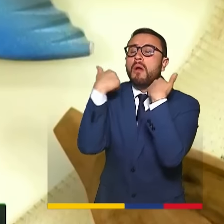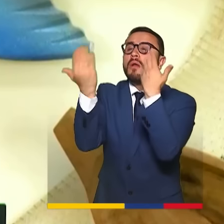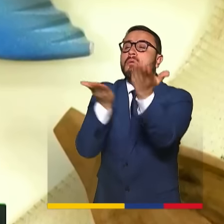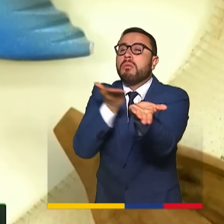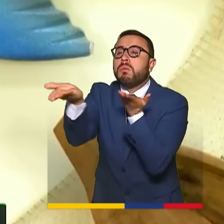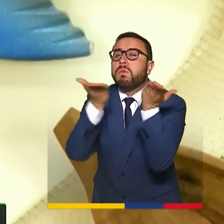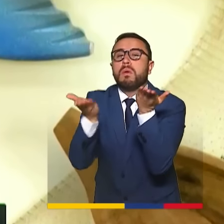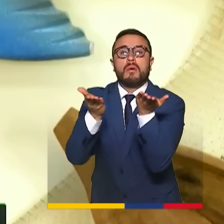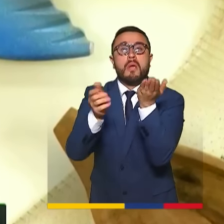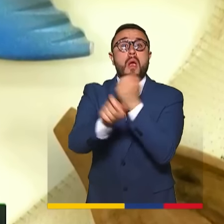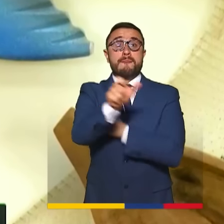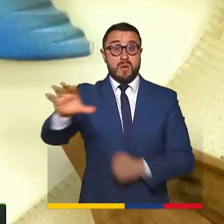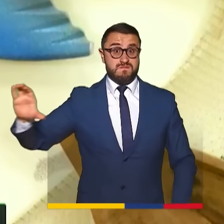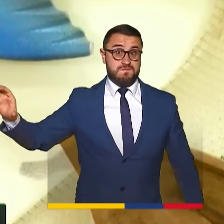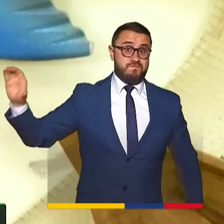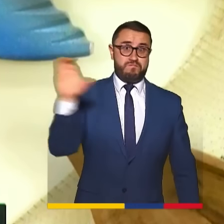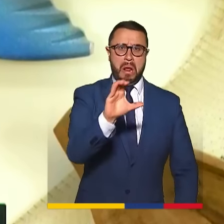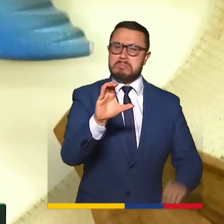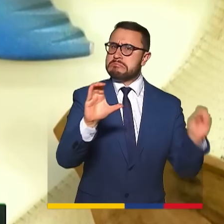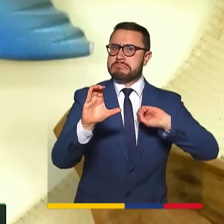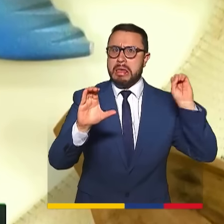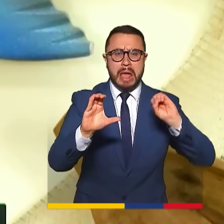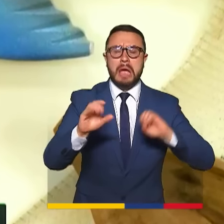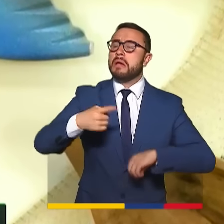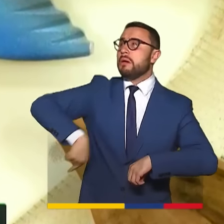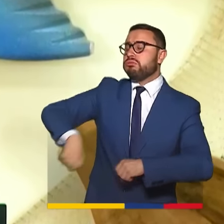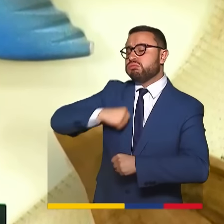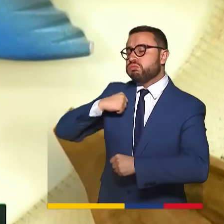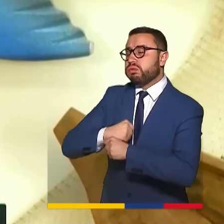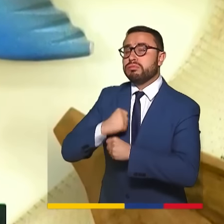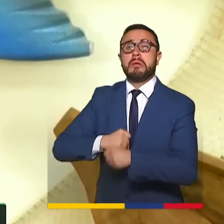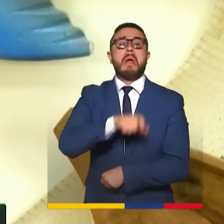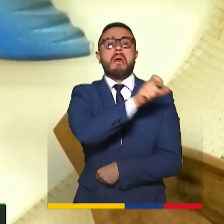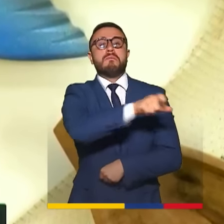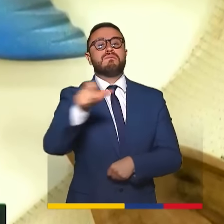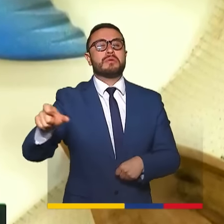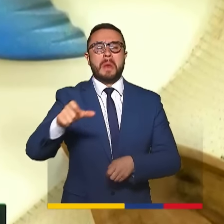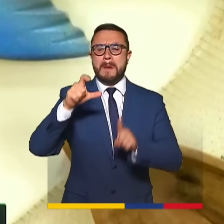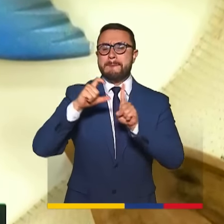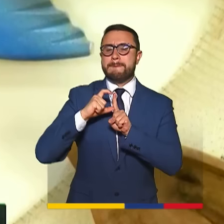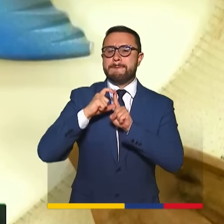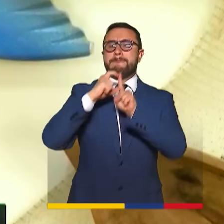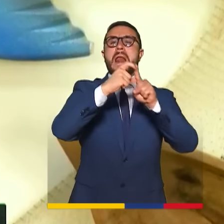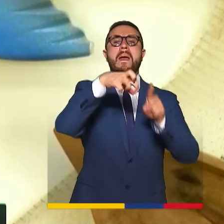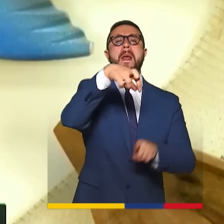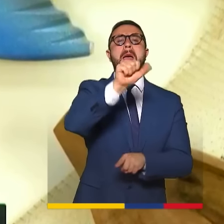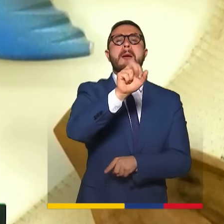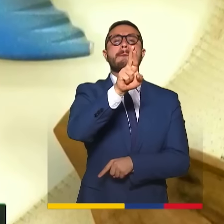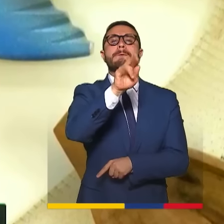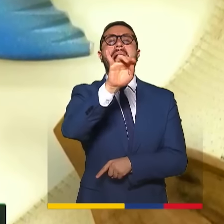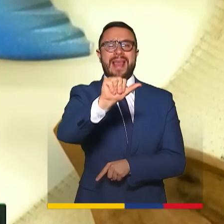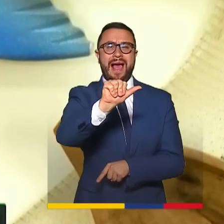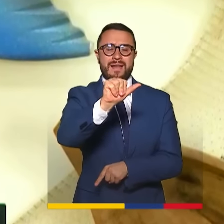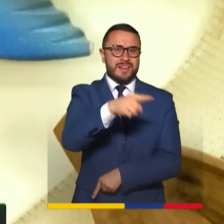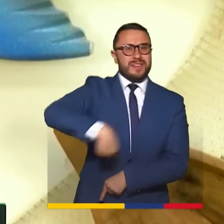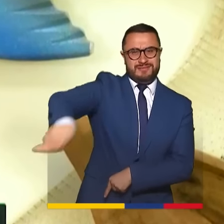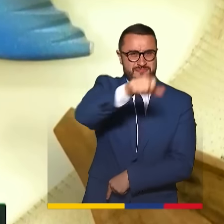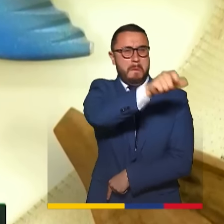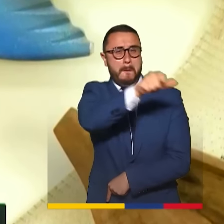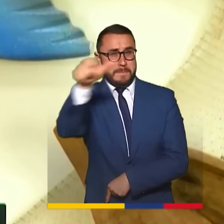para los peones, para las parias de la tierra, como dijera el poeta.